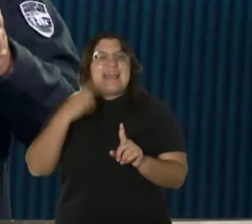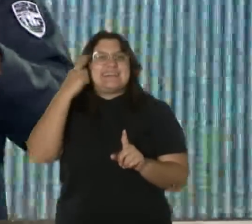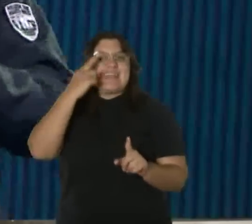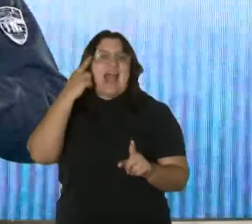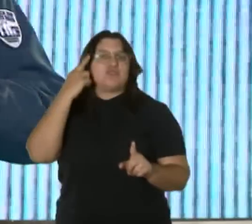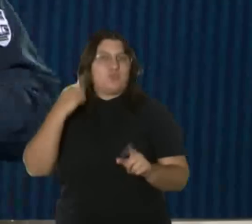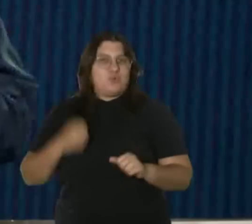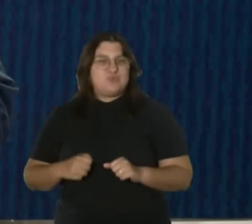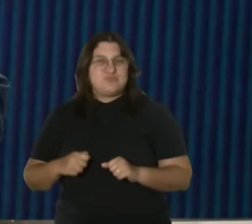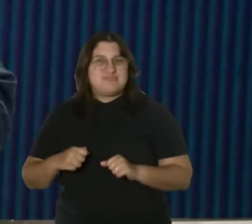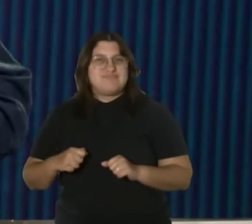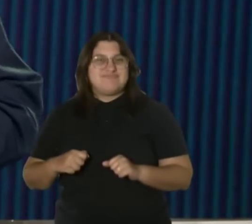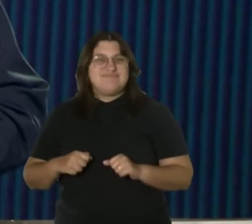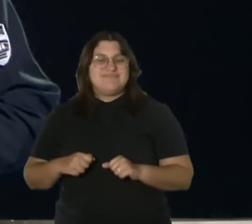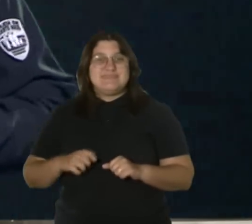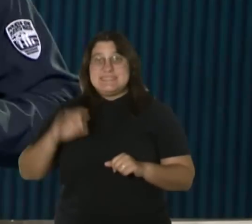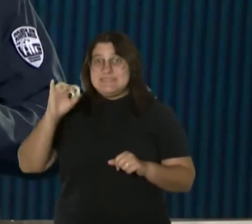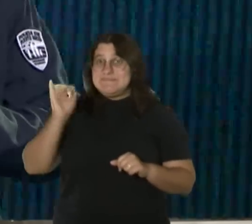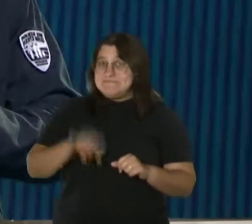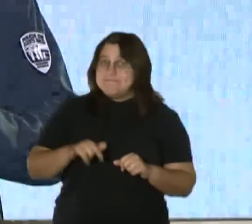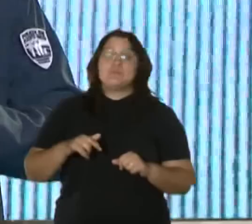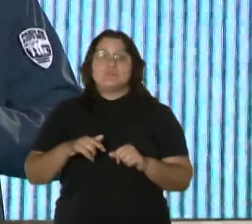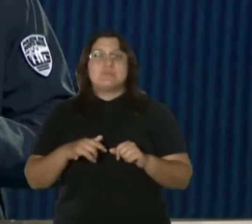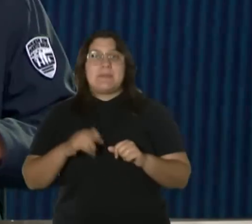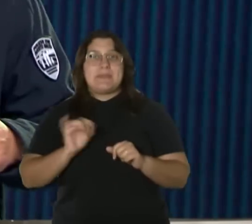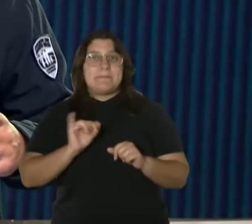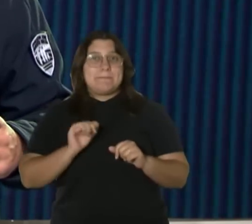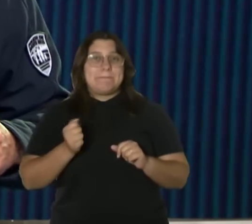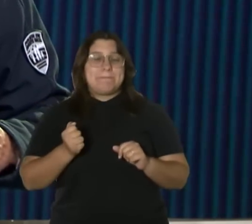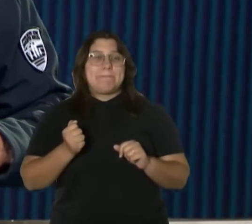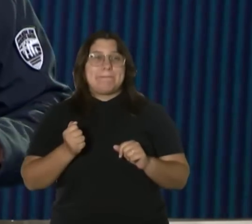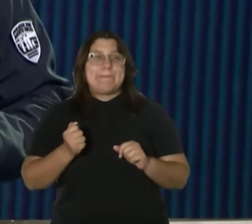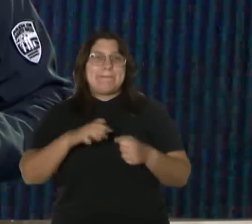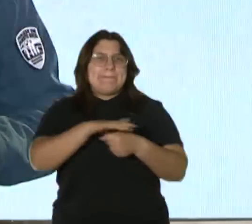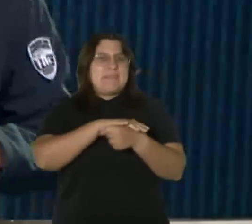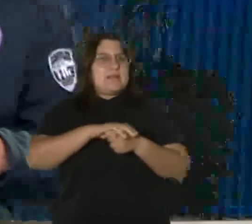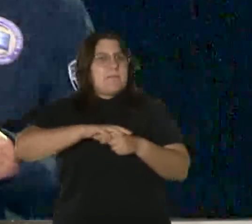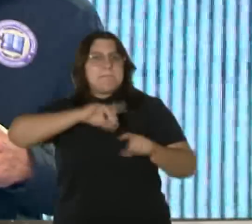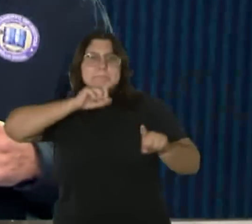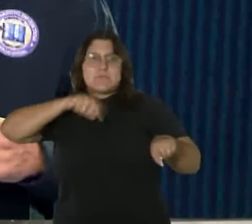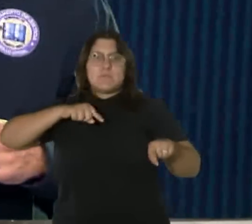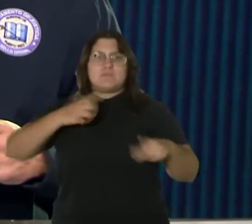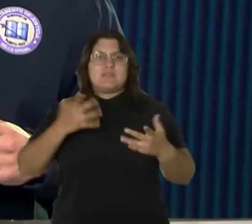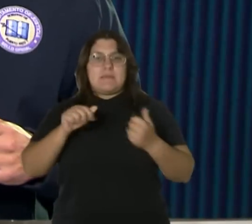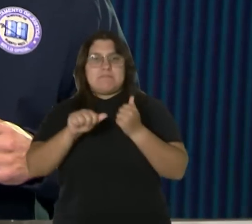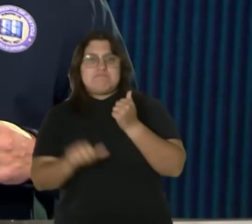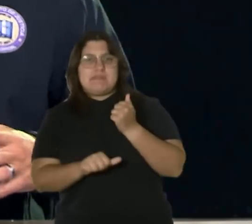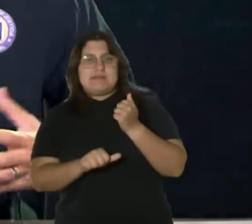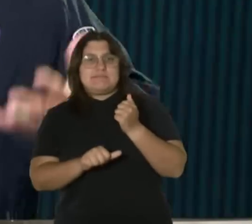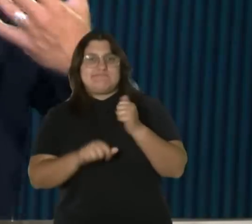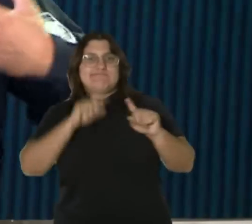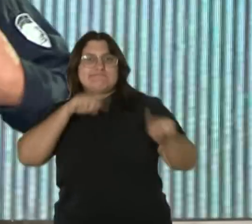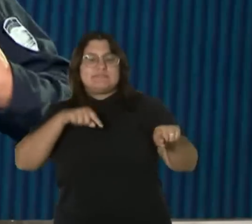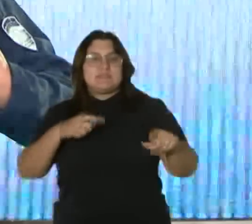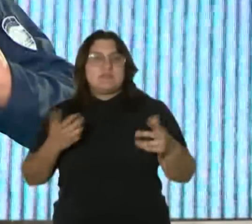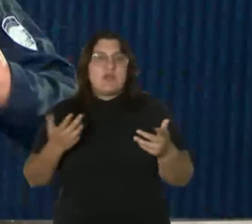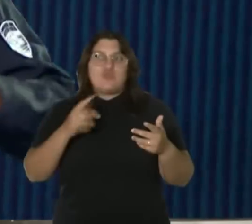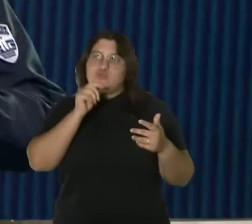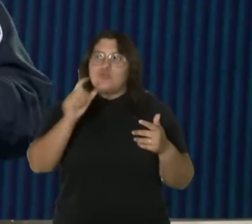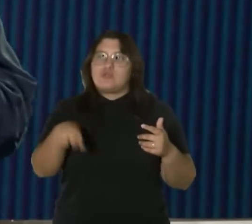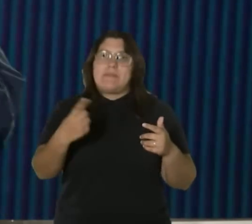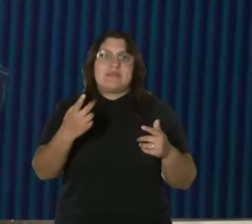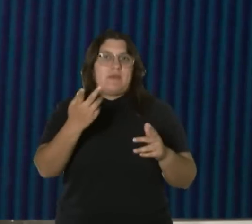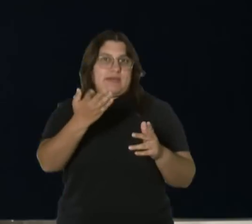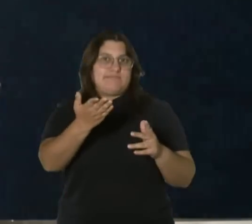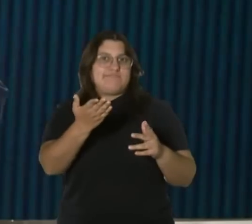ese registro incidental al arresto conlleva el área inmediata bajo el control de la arrestado Así que no solamente su persona